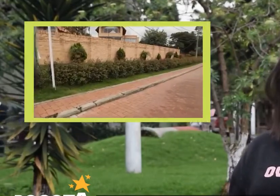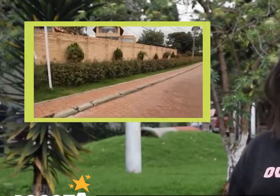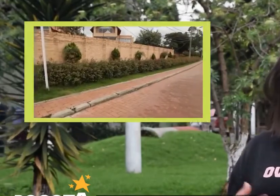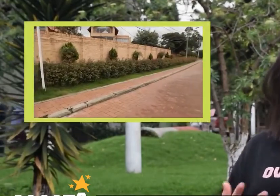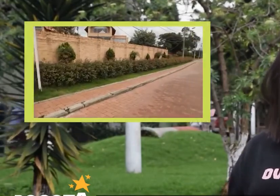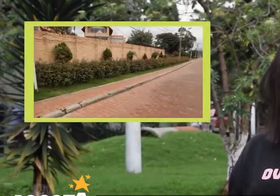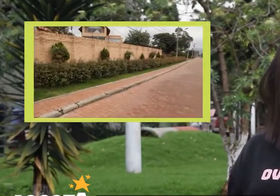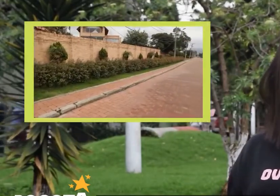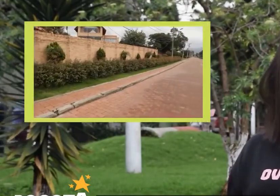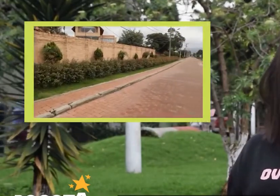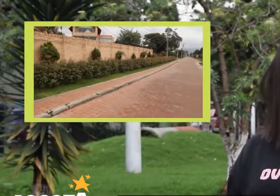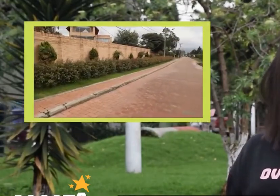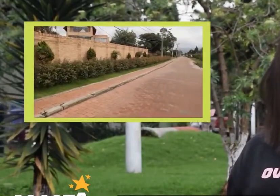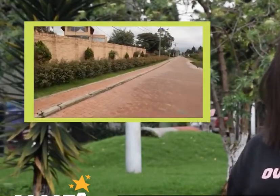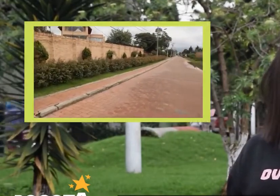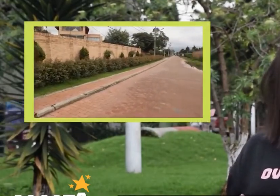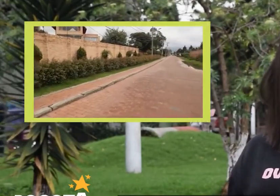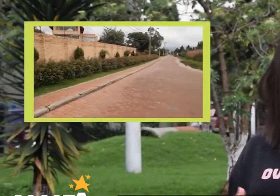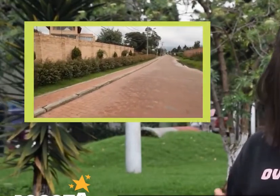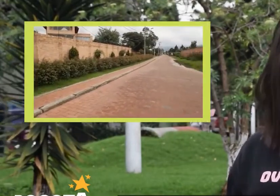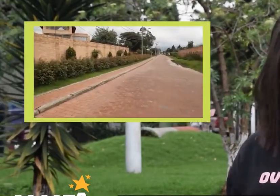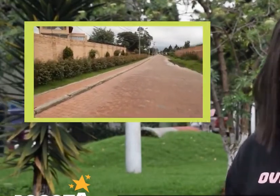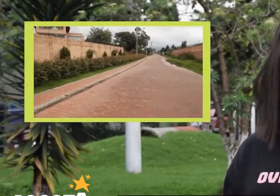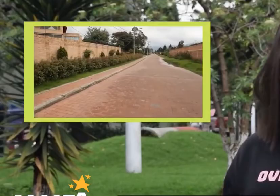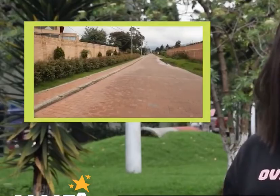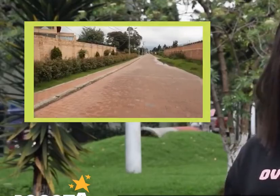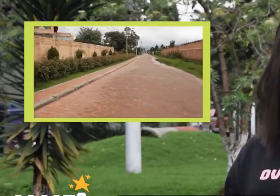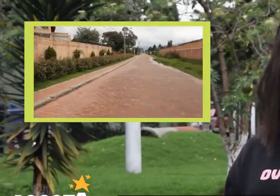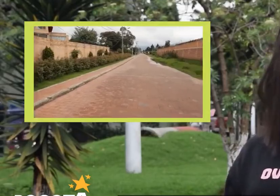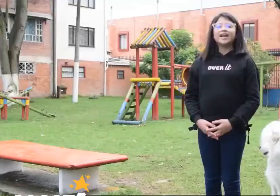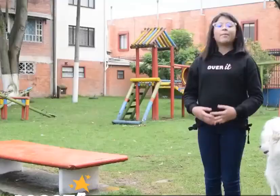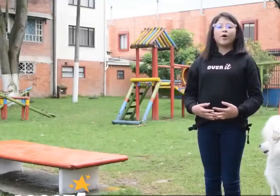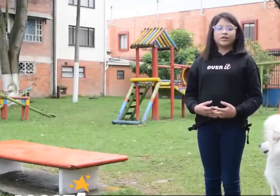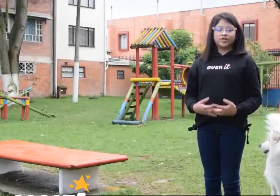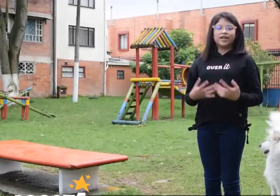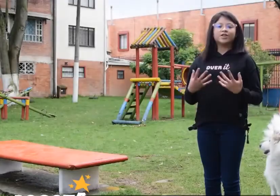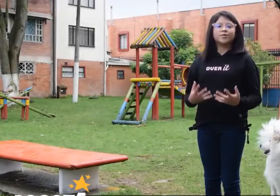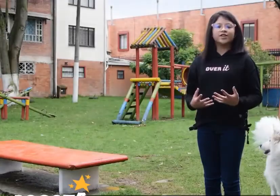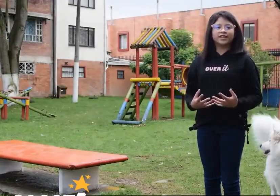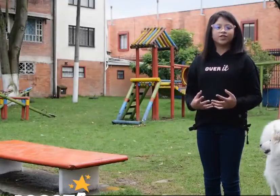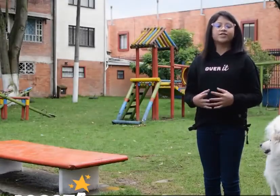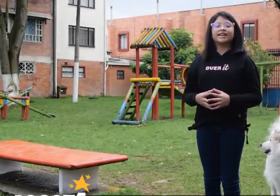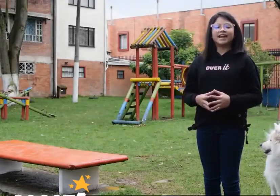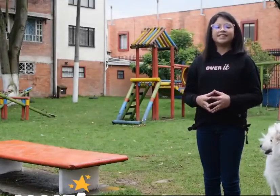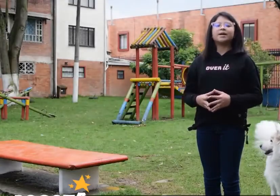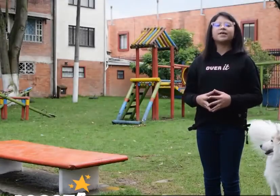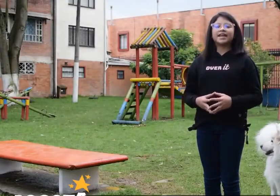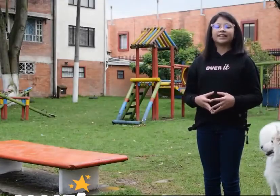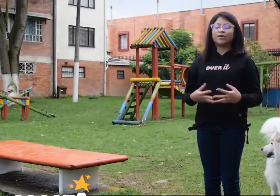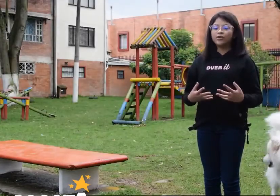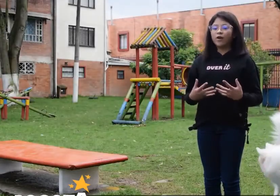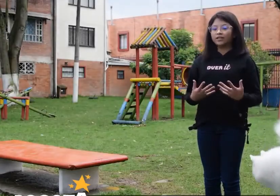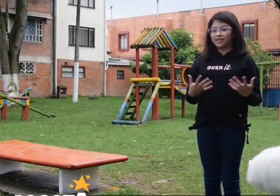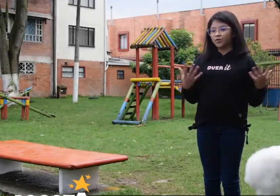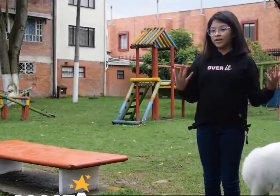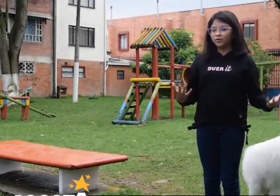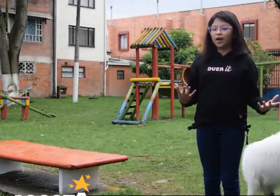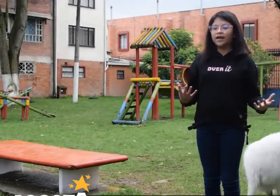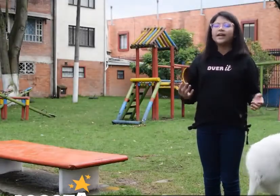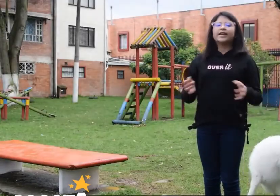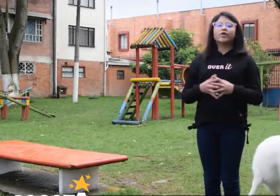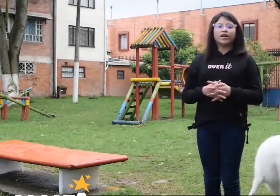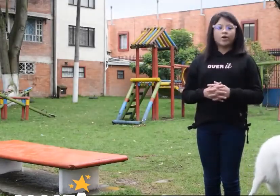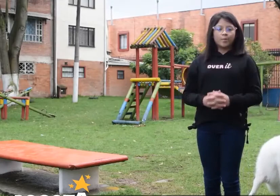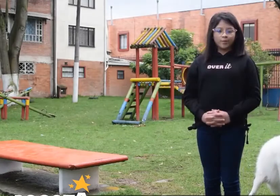su entorno después de que la propuesta sea admitida por la entidad. La aprobación de los proyectos se realiza mediante una votación